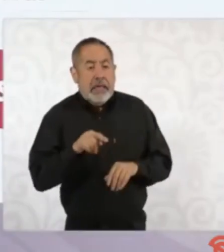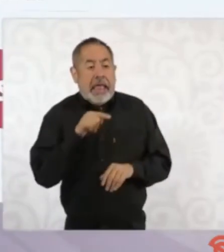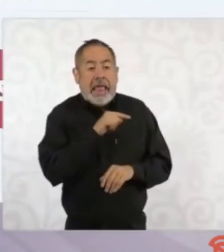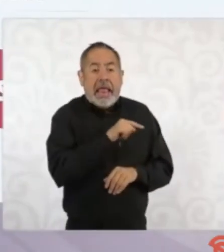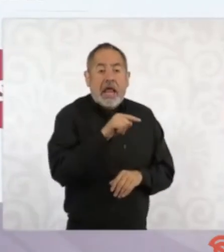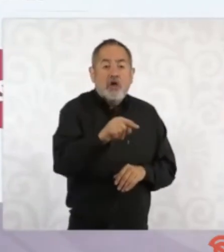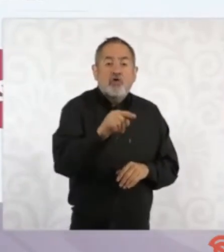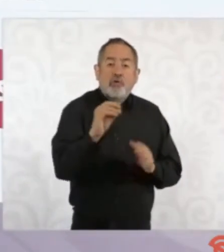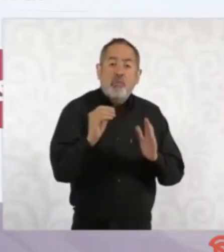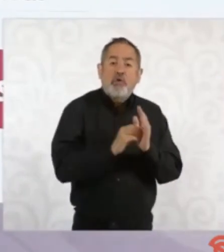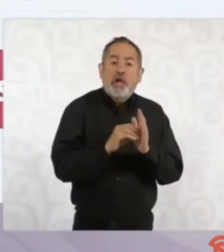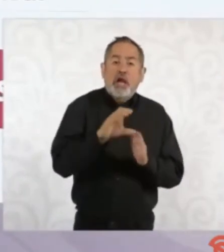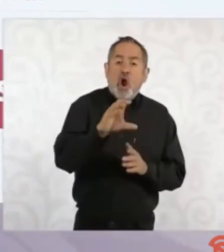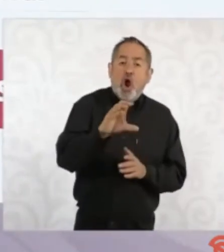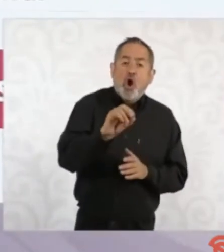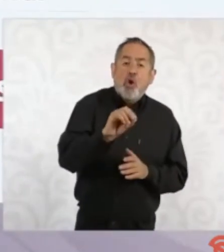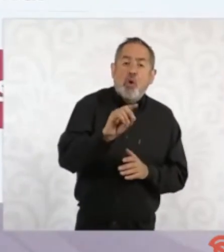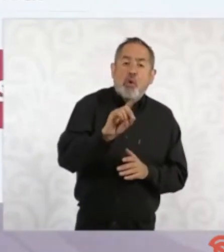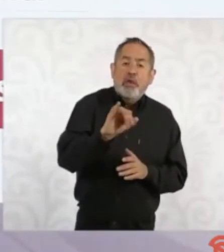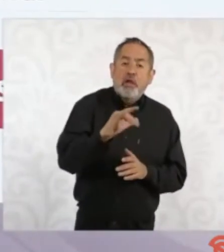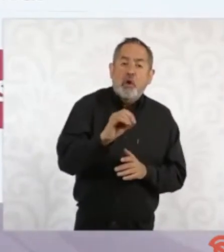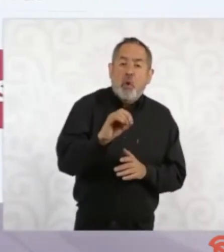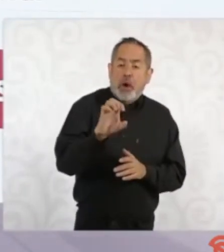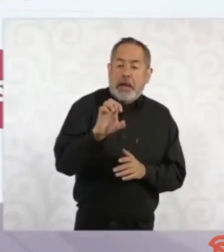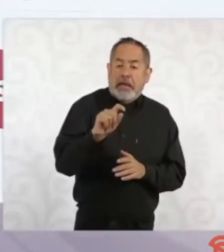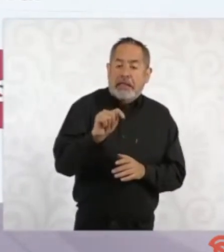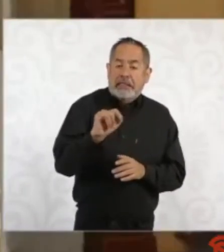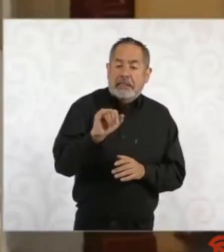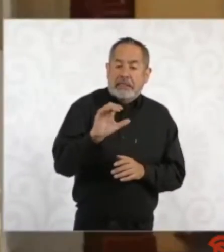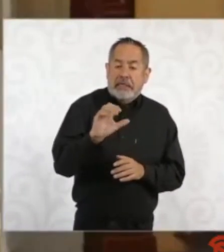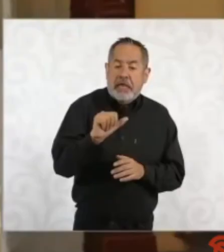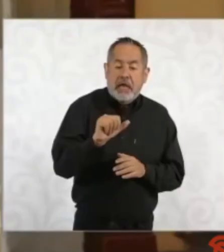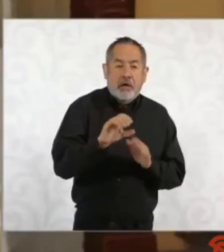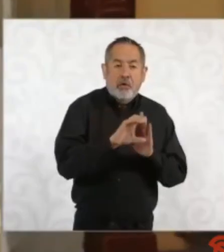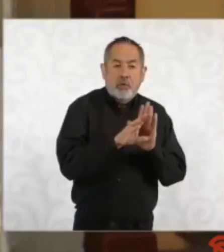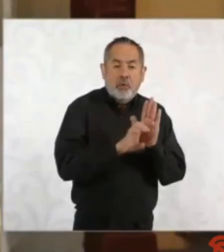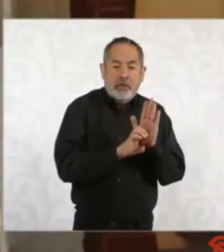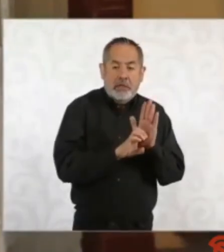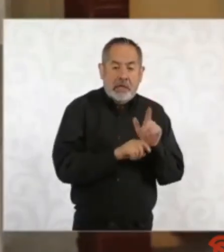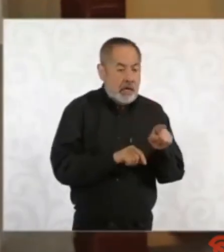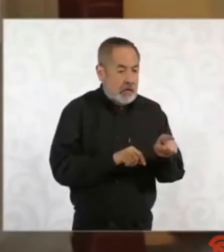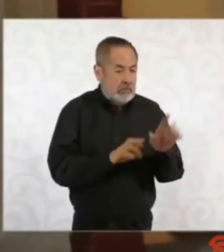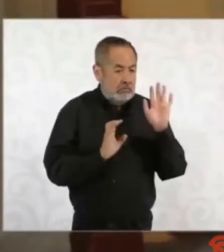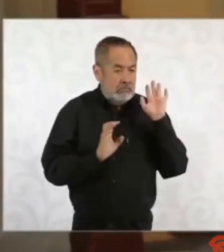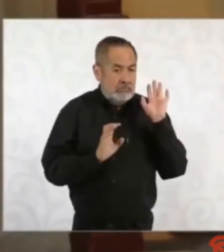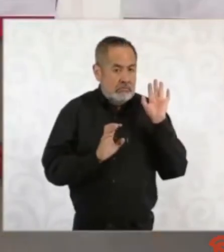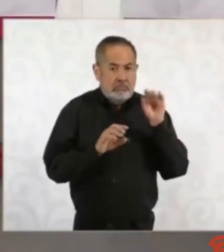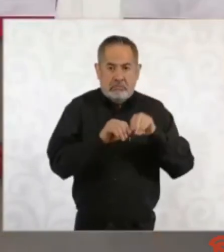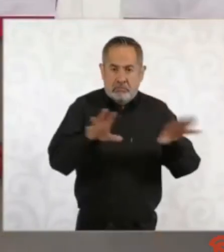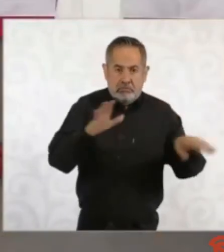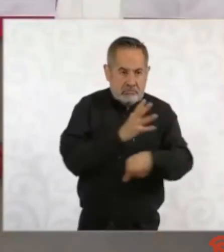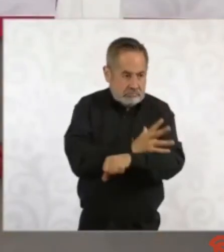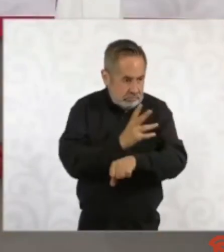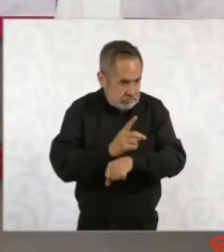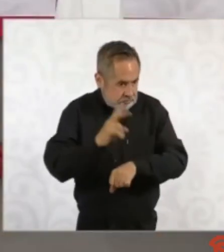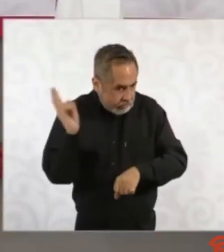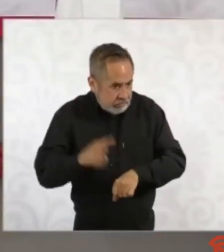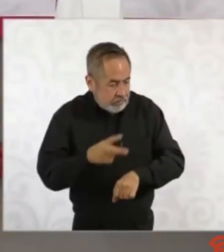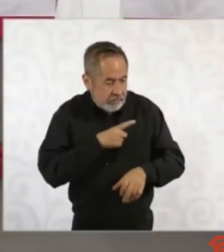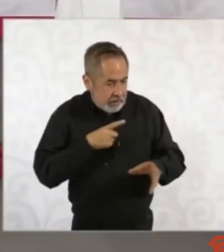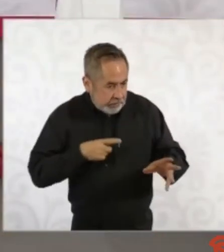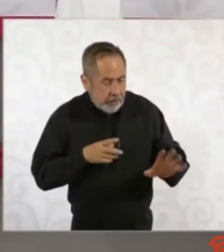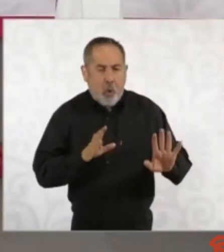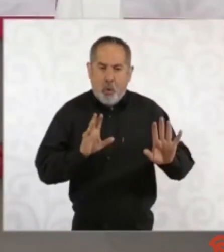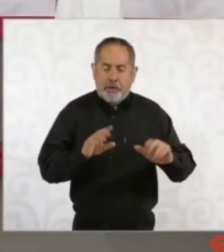ética los que establezcan cómo van a garantizar que esa información sea veraz. A su vez,